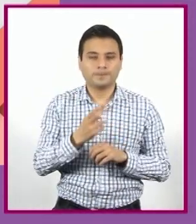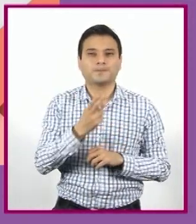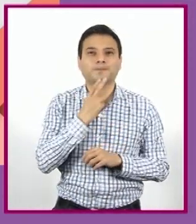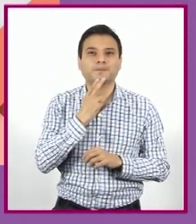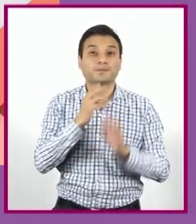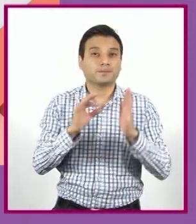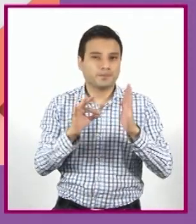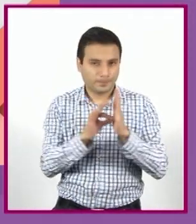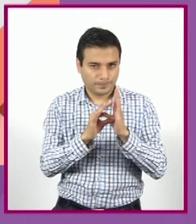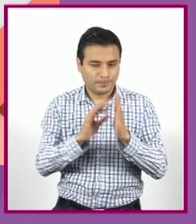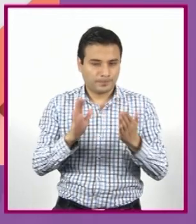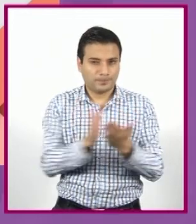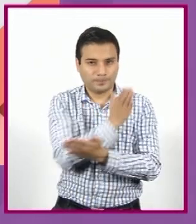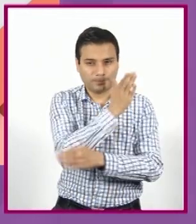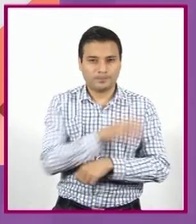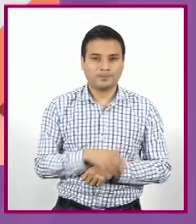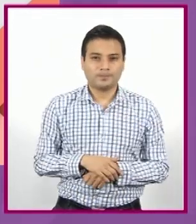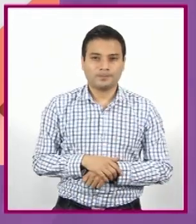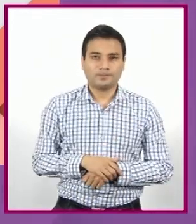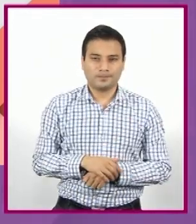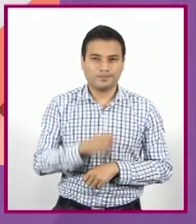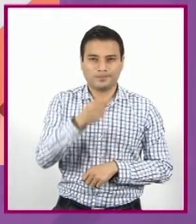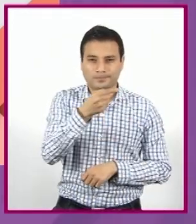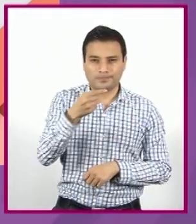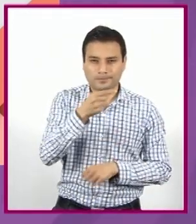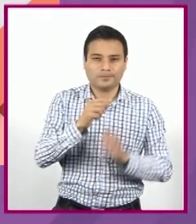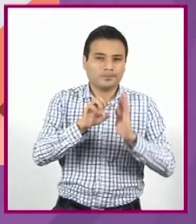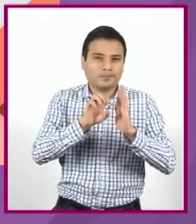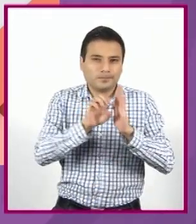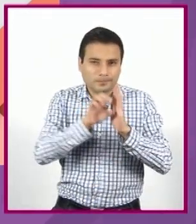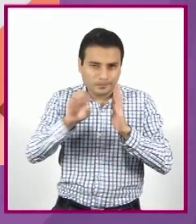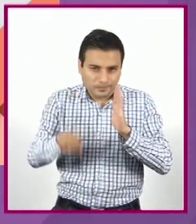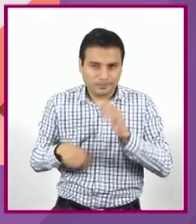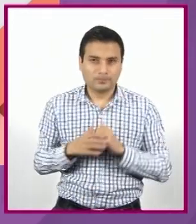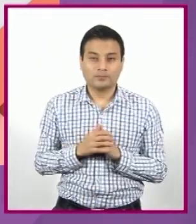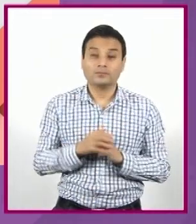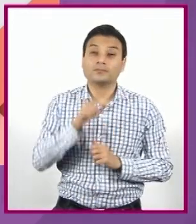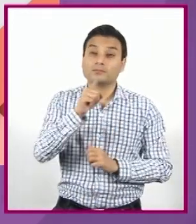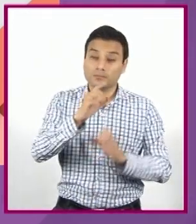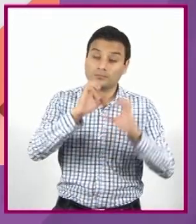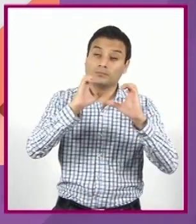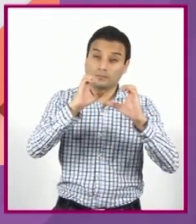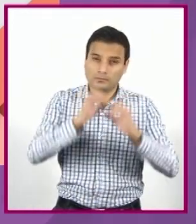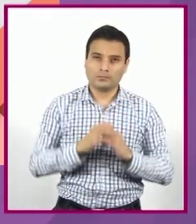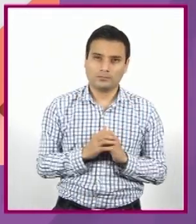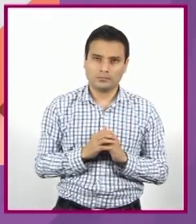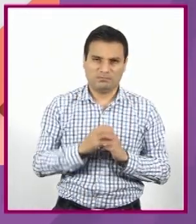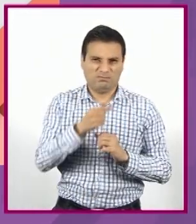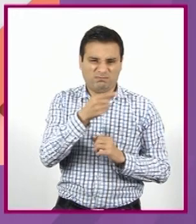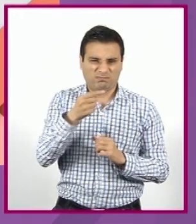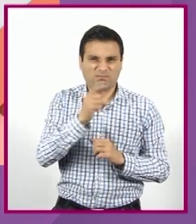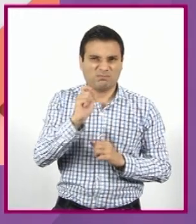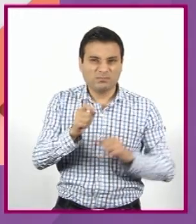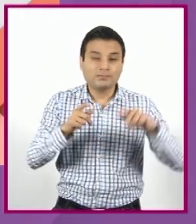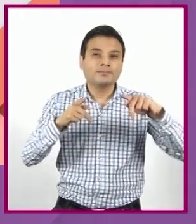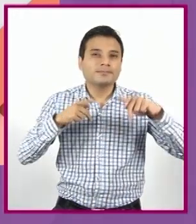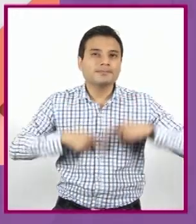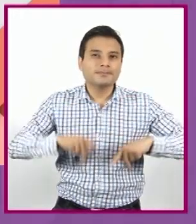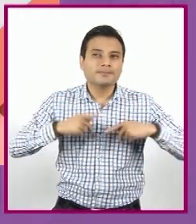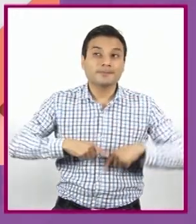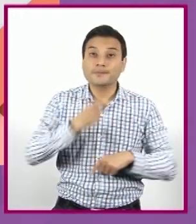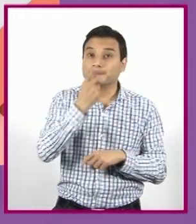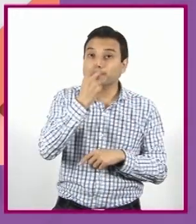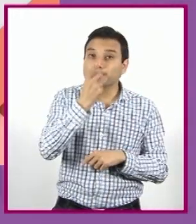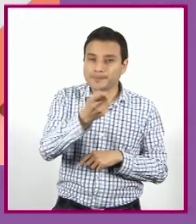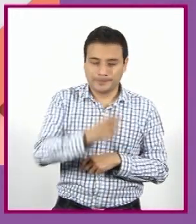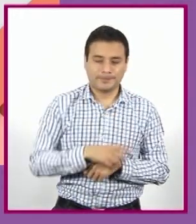aparte. O el guión largo, por ejemplo, ande con cuidado, para indicar un diálogo por parte de uno de